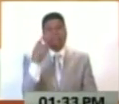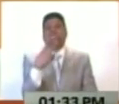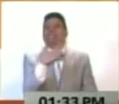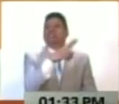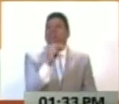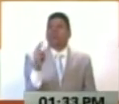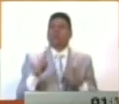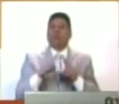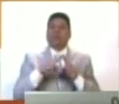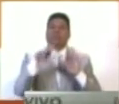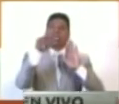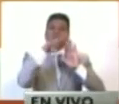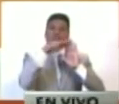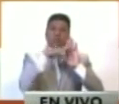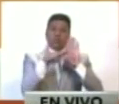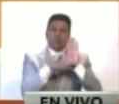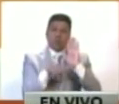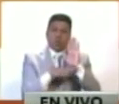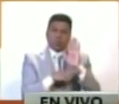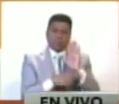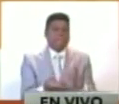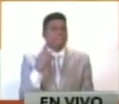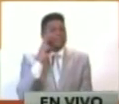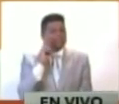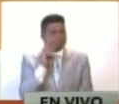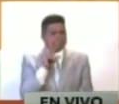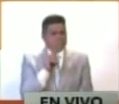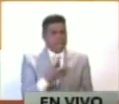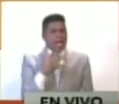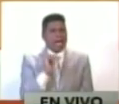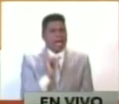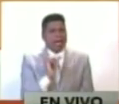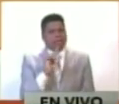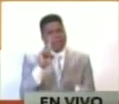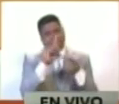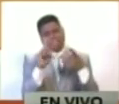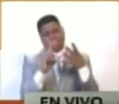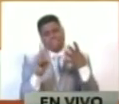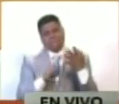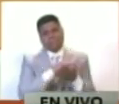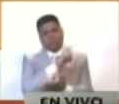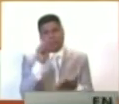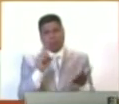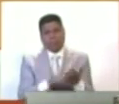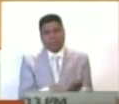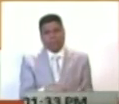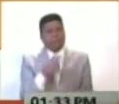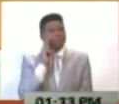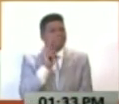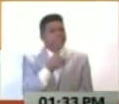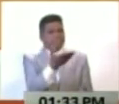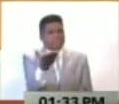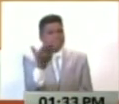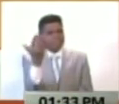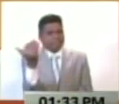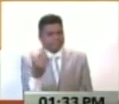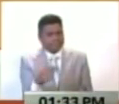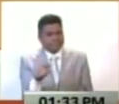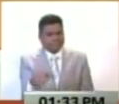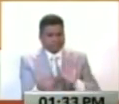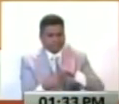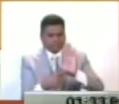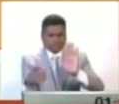las normas. Pero fíjate, hay datos muy concretos, Madeleine. Yo los había traído,